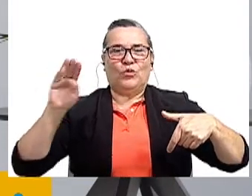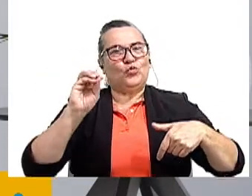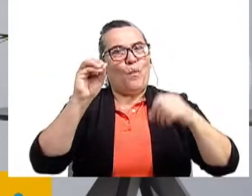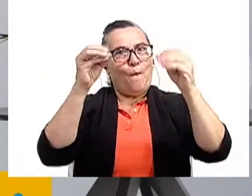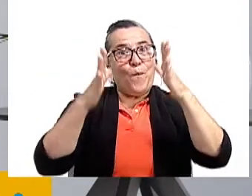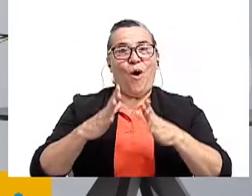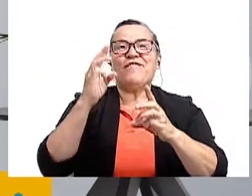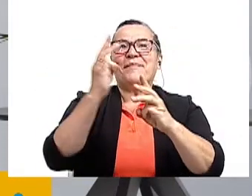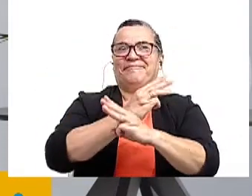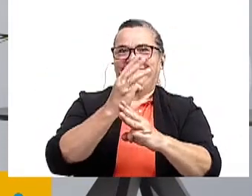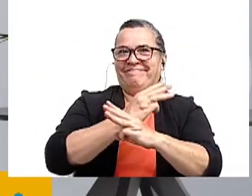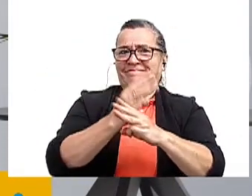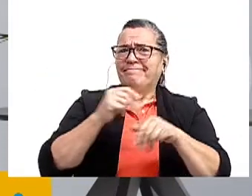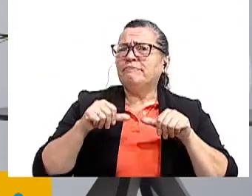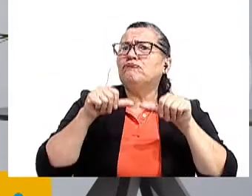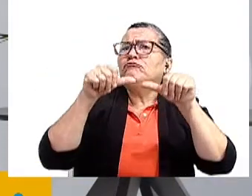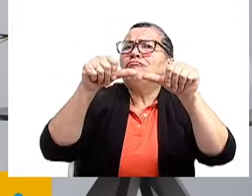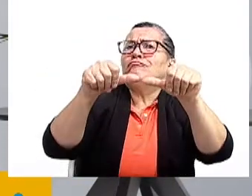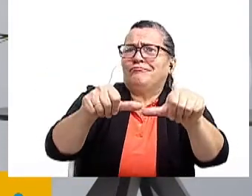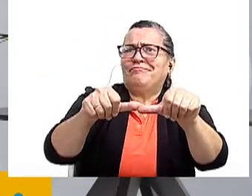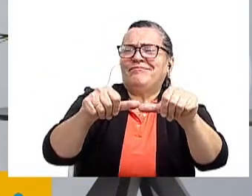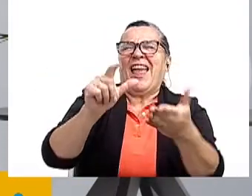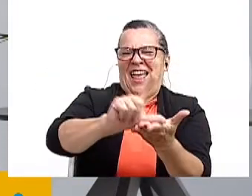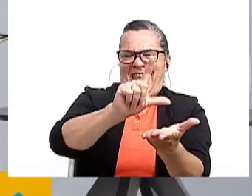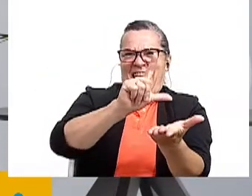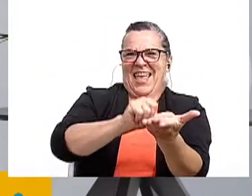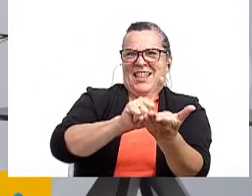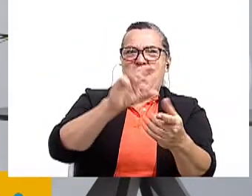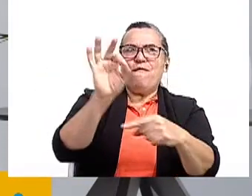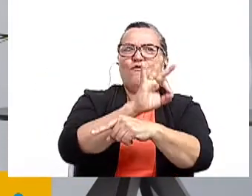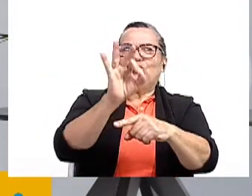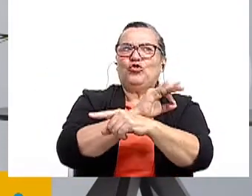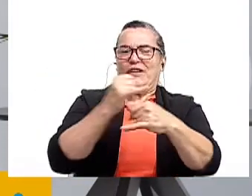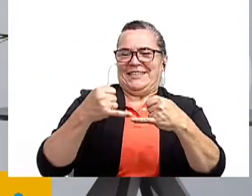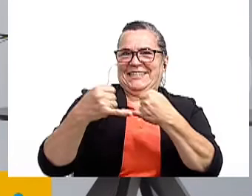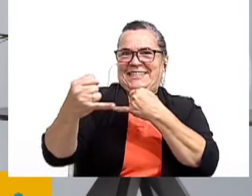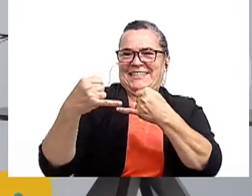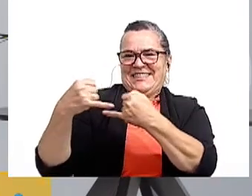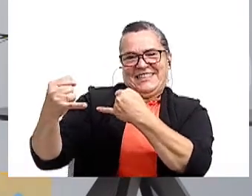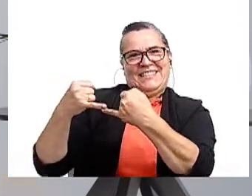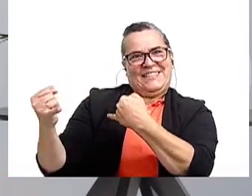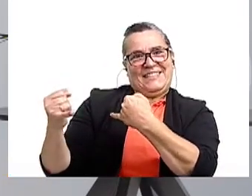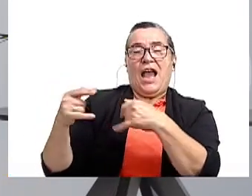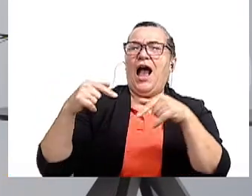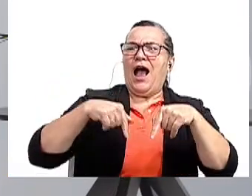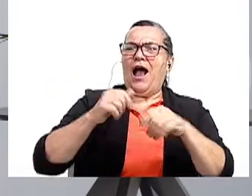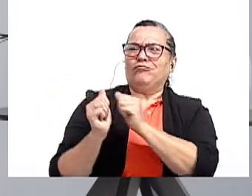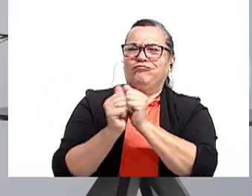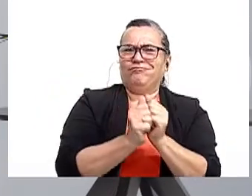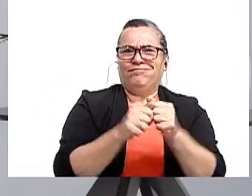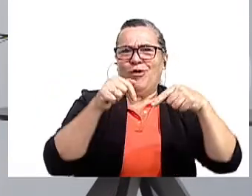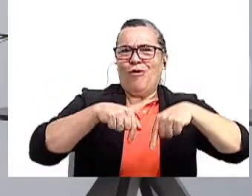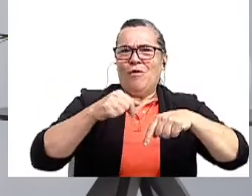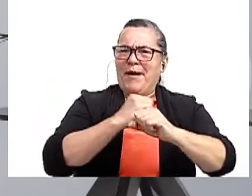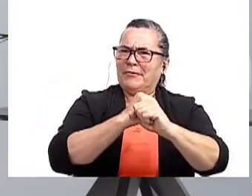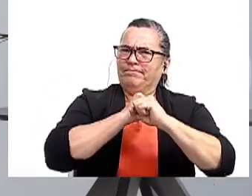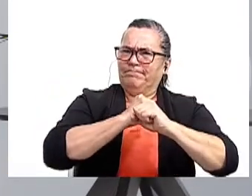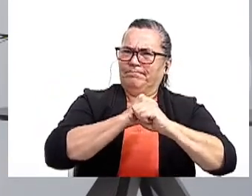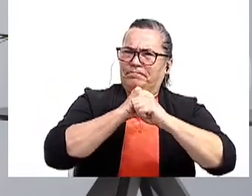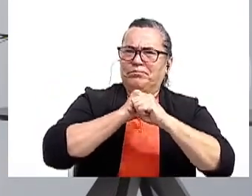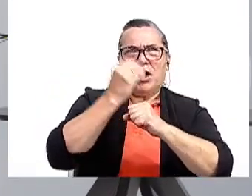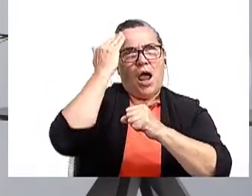de mate, y continuamos en nuestras clases de funciones lineales. Acompáñenme el día de hoy para que afiancemos